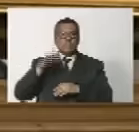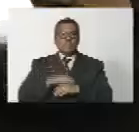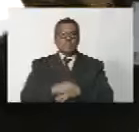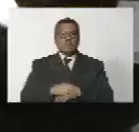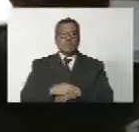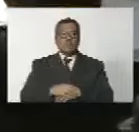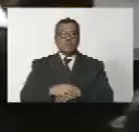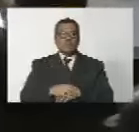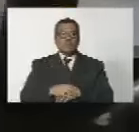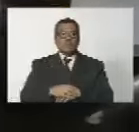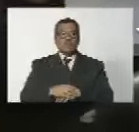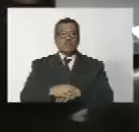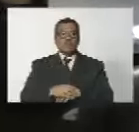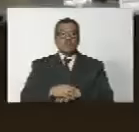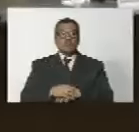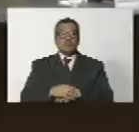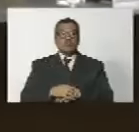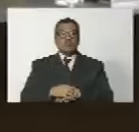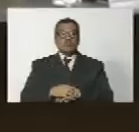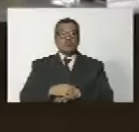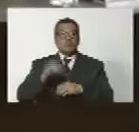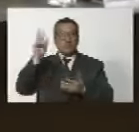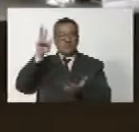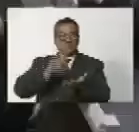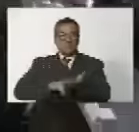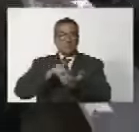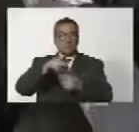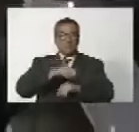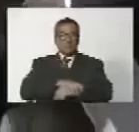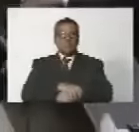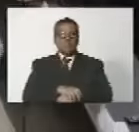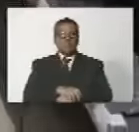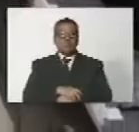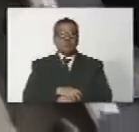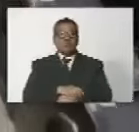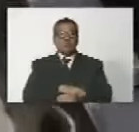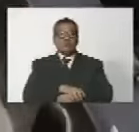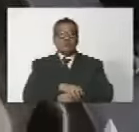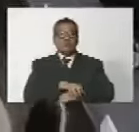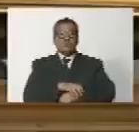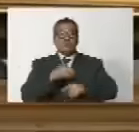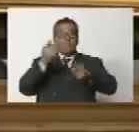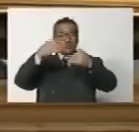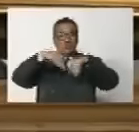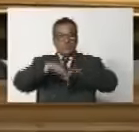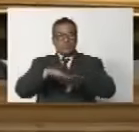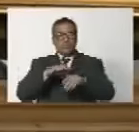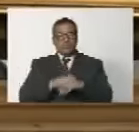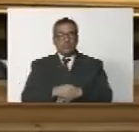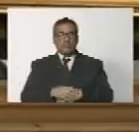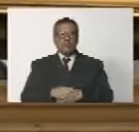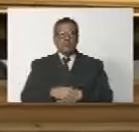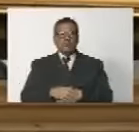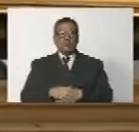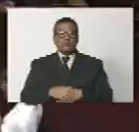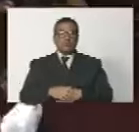costumbre. Queda aprobada. Siguiente punto de la cuenta, ciudadana